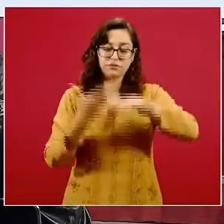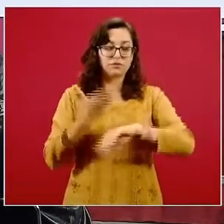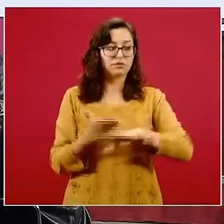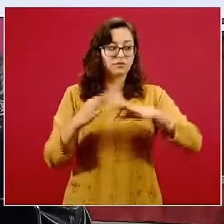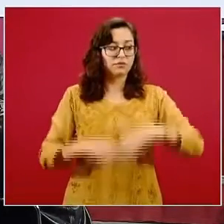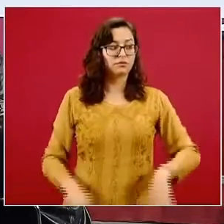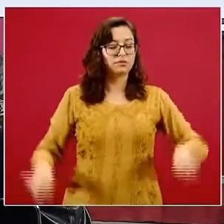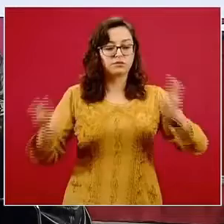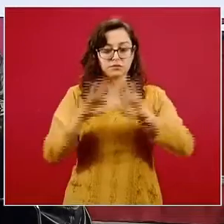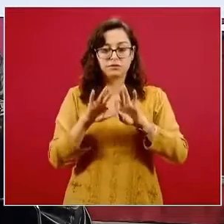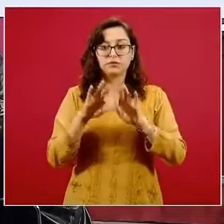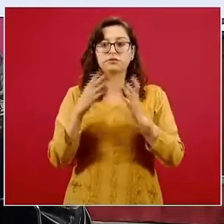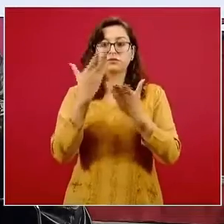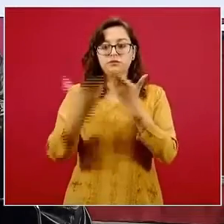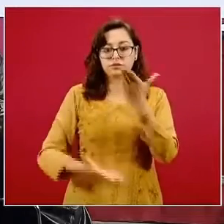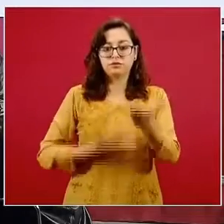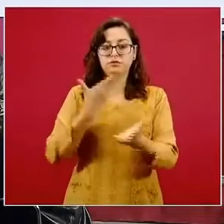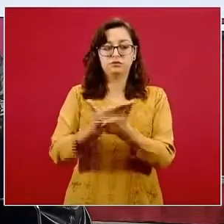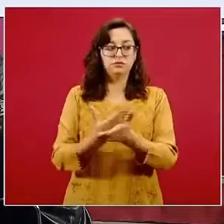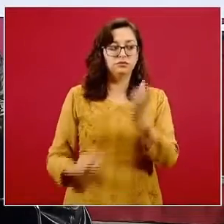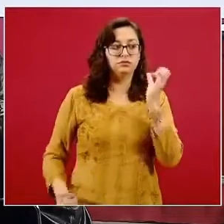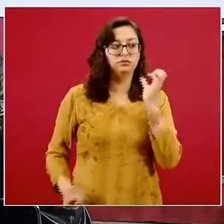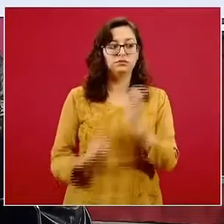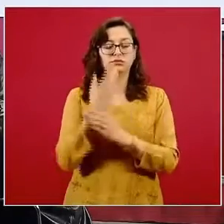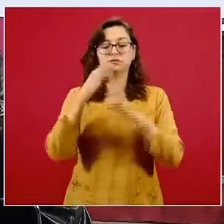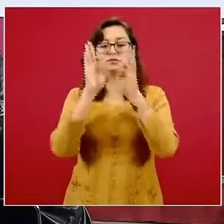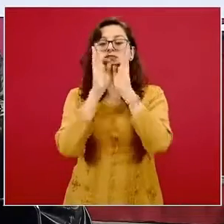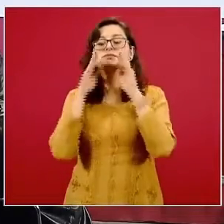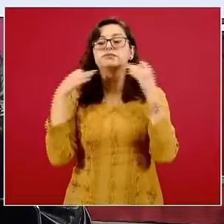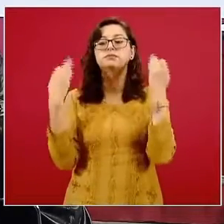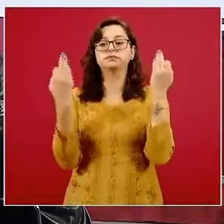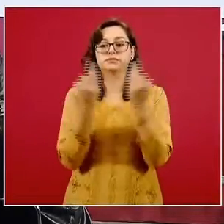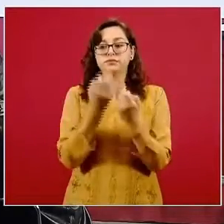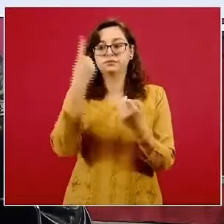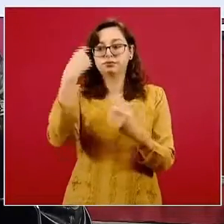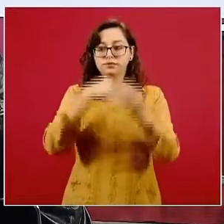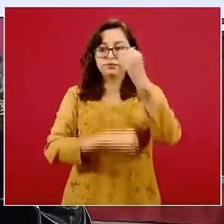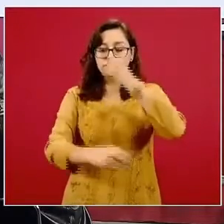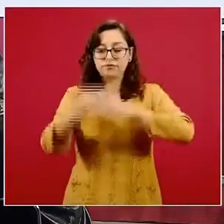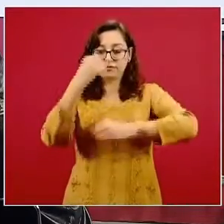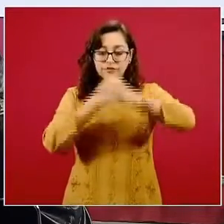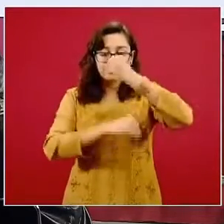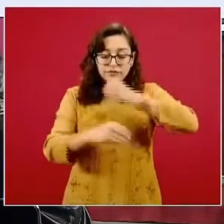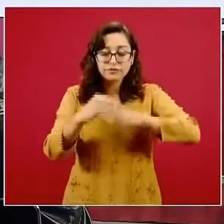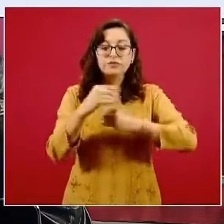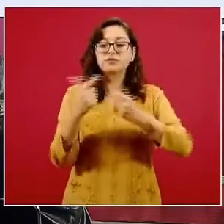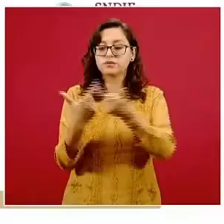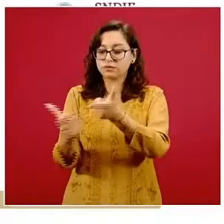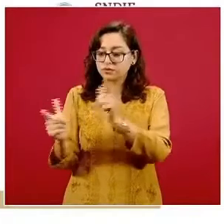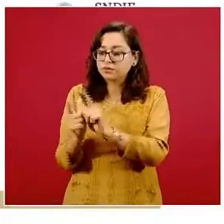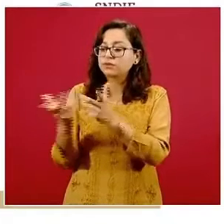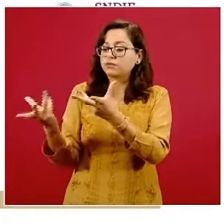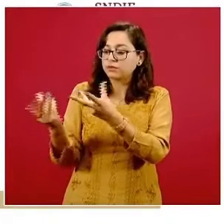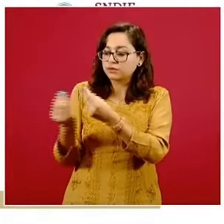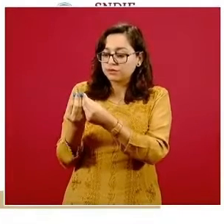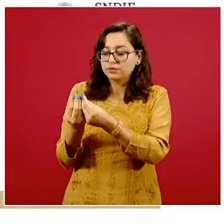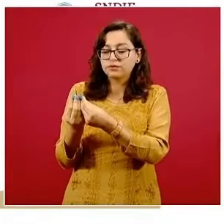el plantear nuevas formas de producir alimentos con este grupo